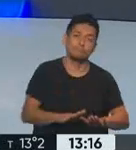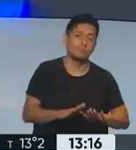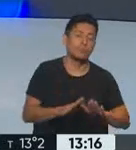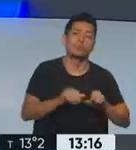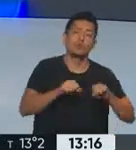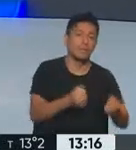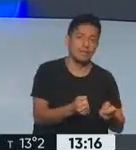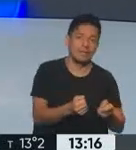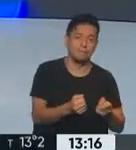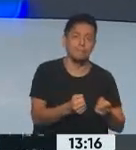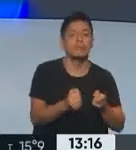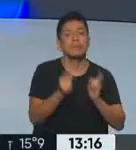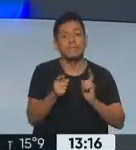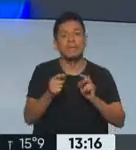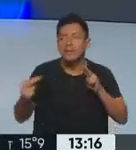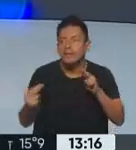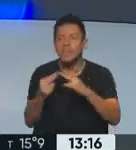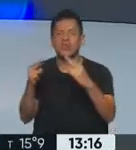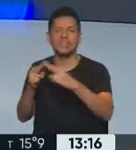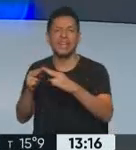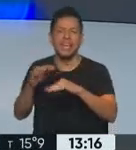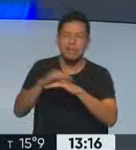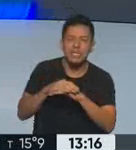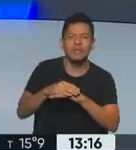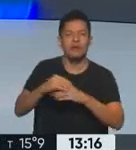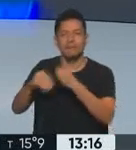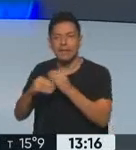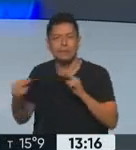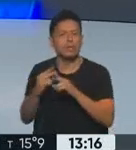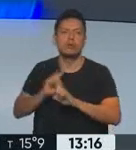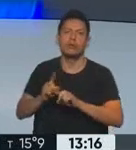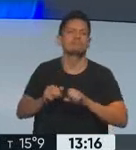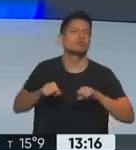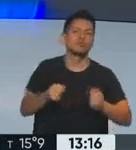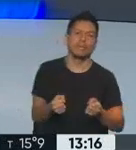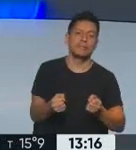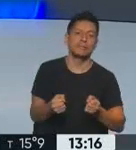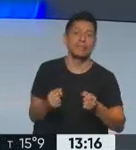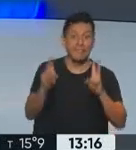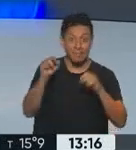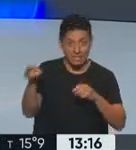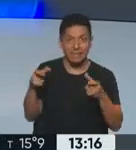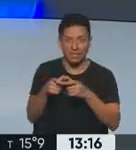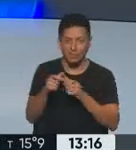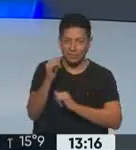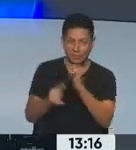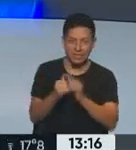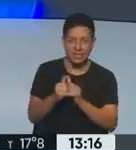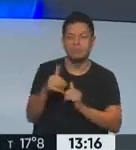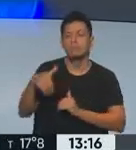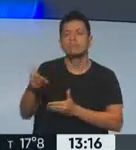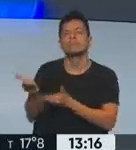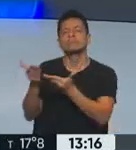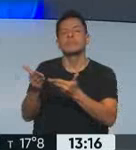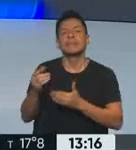además también suspender la posibilidad de encontrarte con tus seres queridos. De eso va este disco que se va a estar presentando el